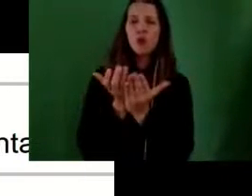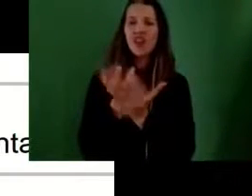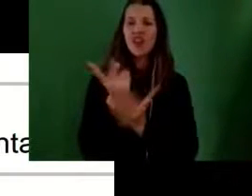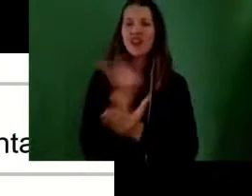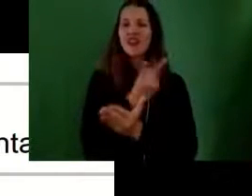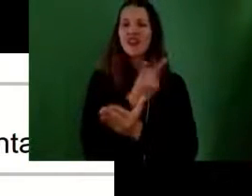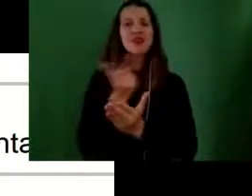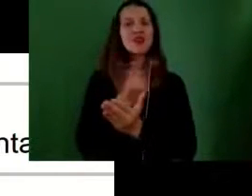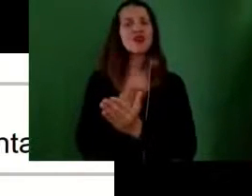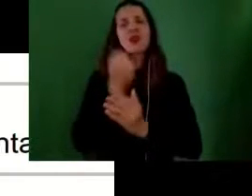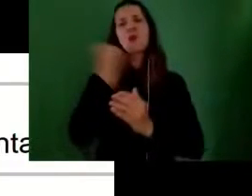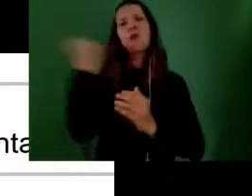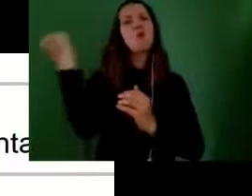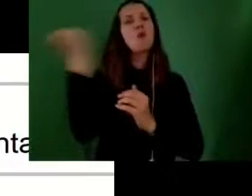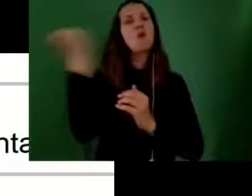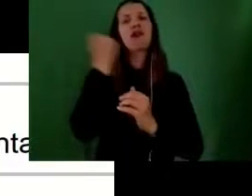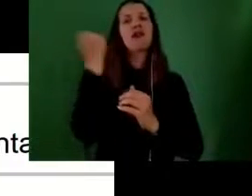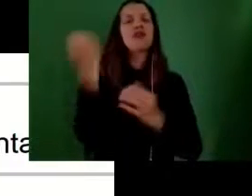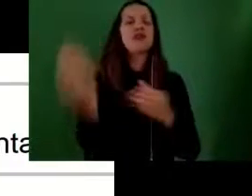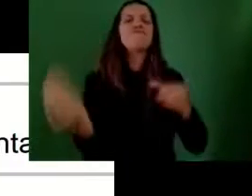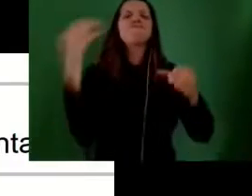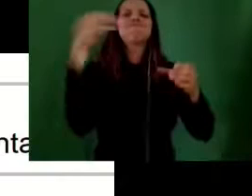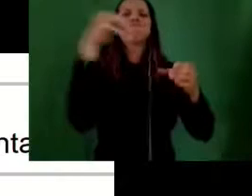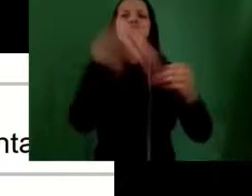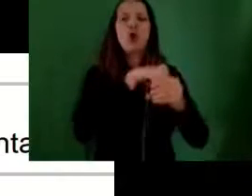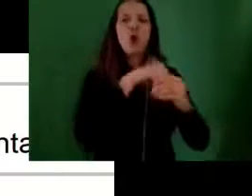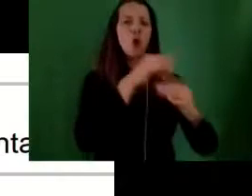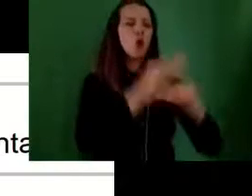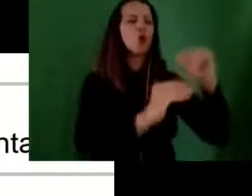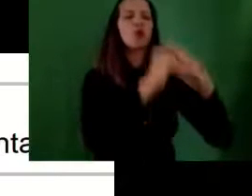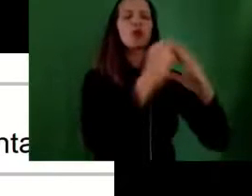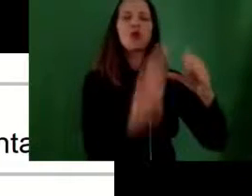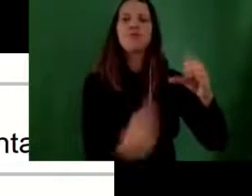deben incluir en todas las obras